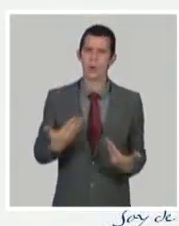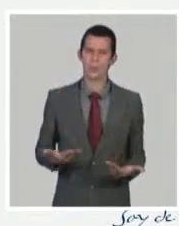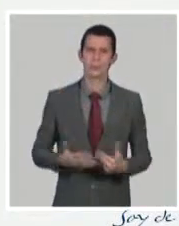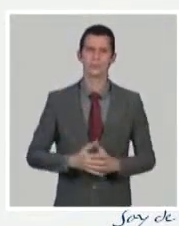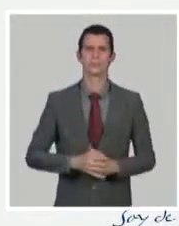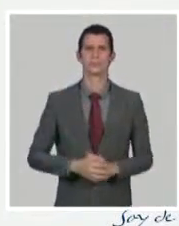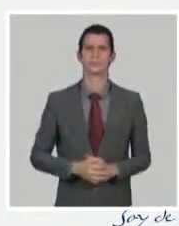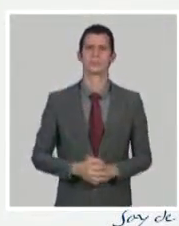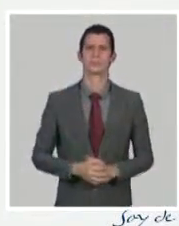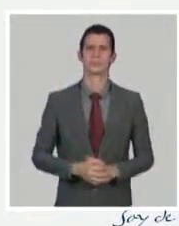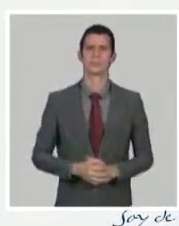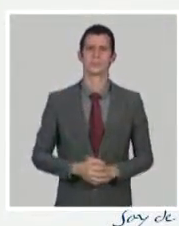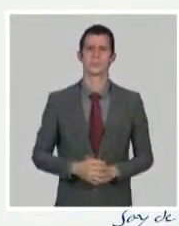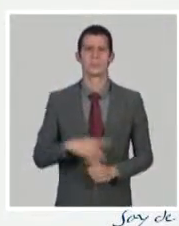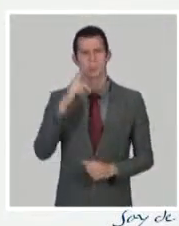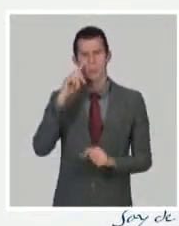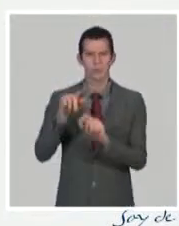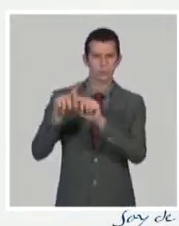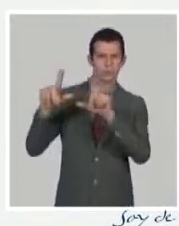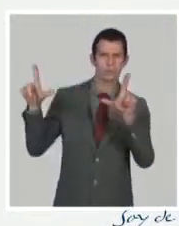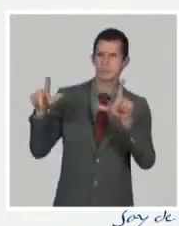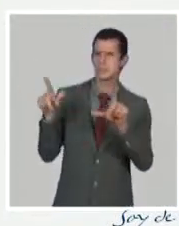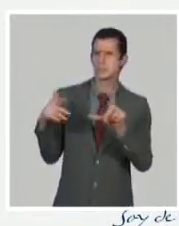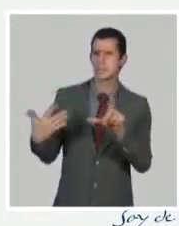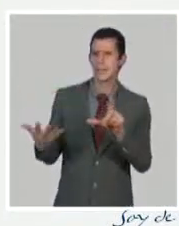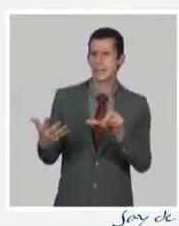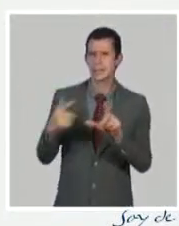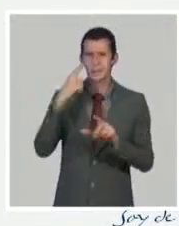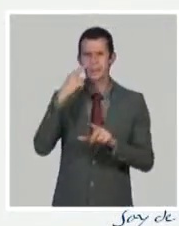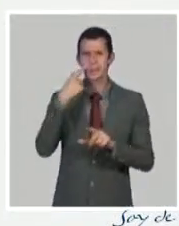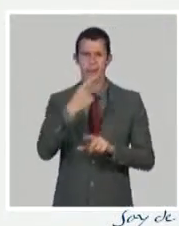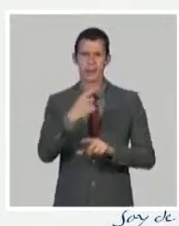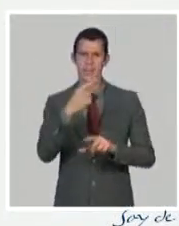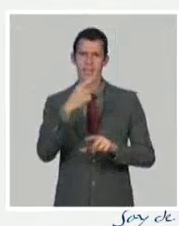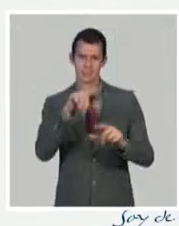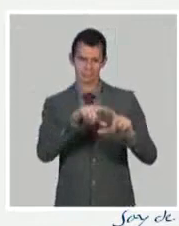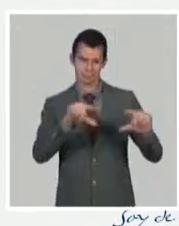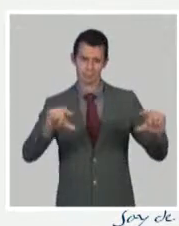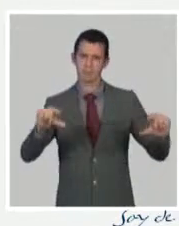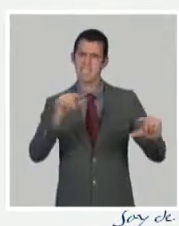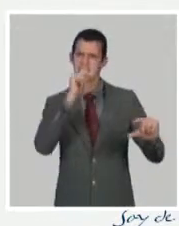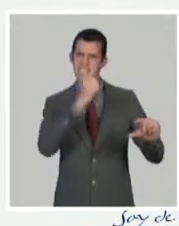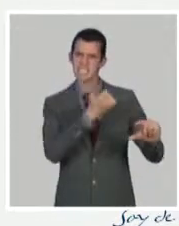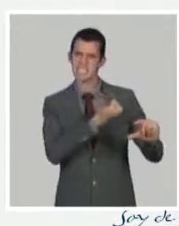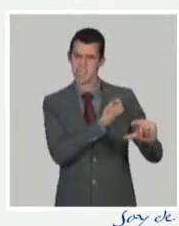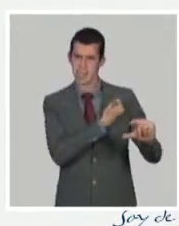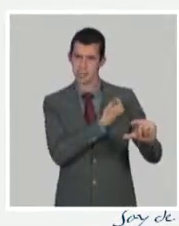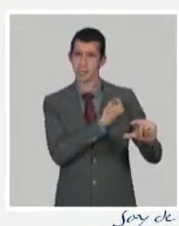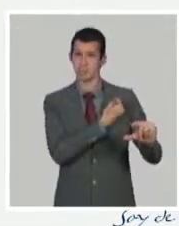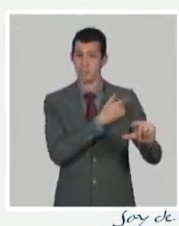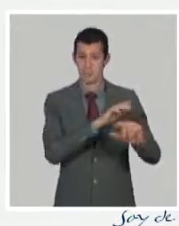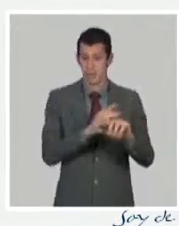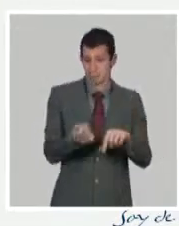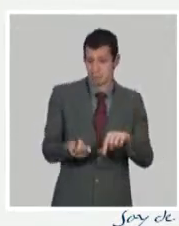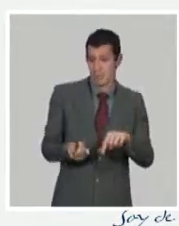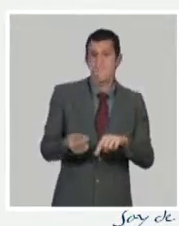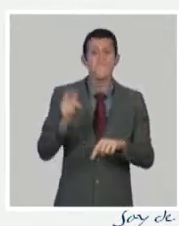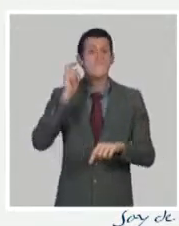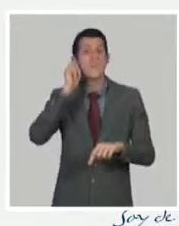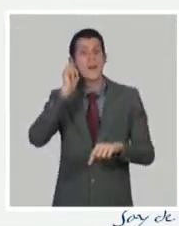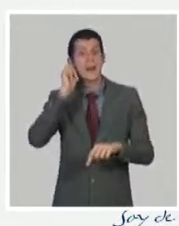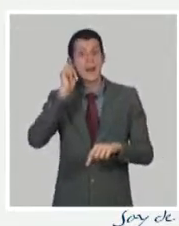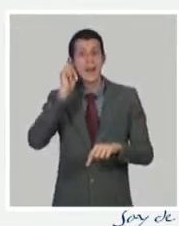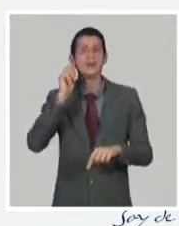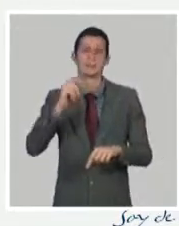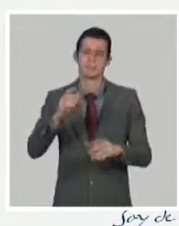avanzar rápidamente. Fíjese, diciembre, estamos en febrero ya iniciando un fase 2 y estamos planteándonos que con este esquema